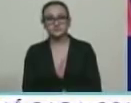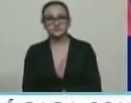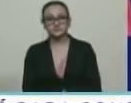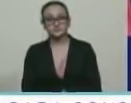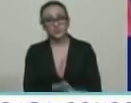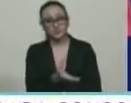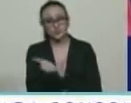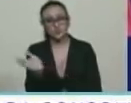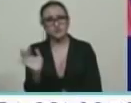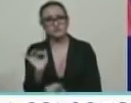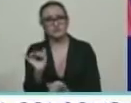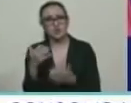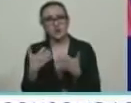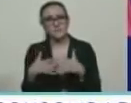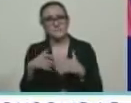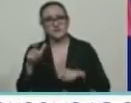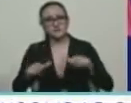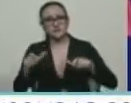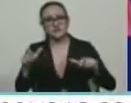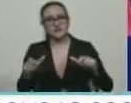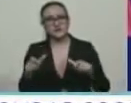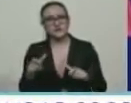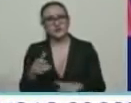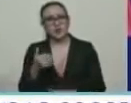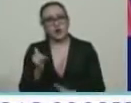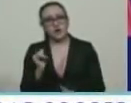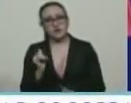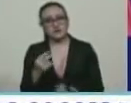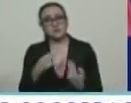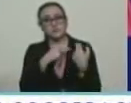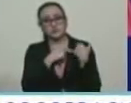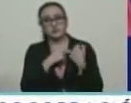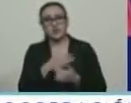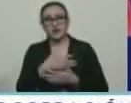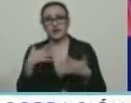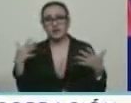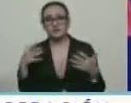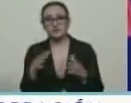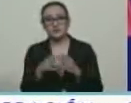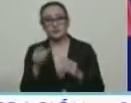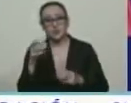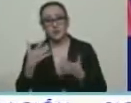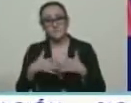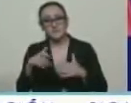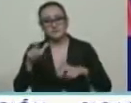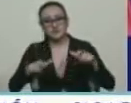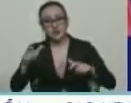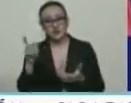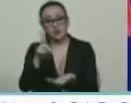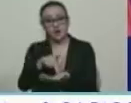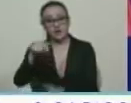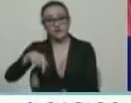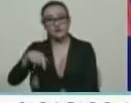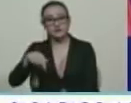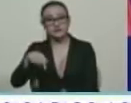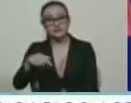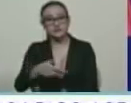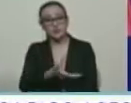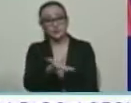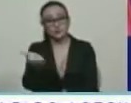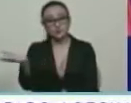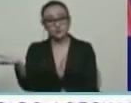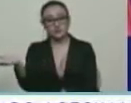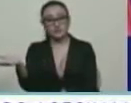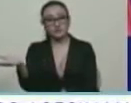ustedes, nuestros empresarios, tienen una gran responsabilidad. Ustedes, los empresarios, están aquí. Y ustedes,